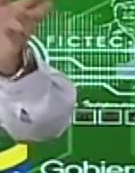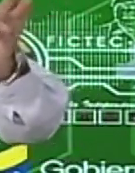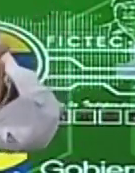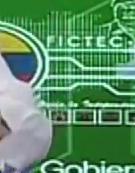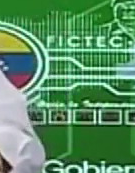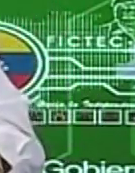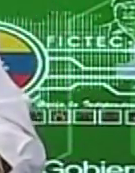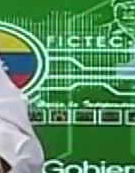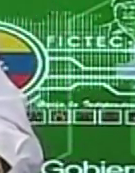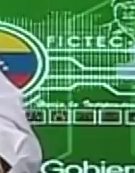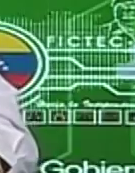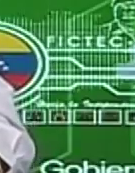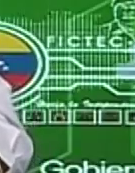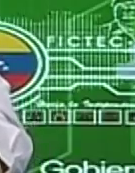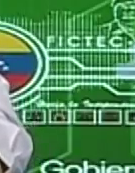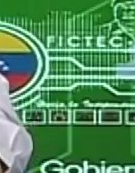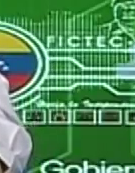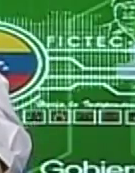se imaginan ahorita.